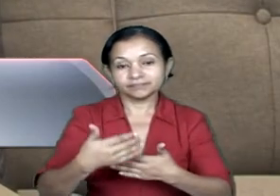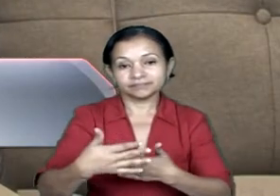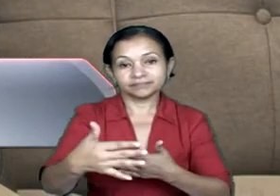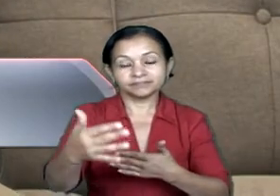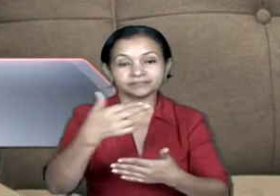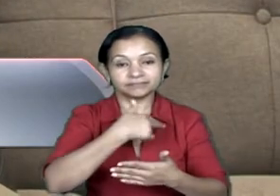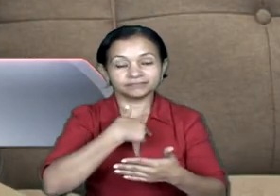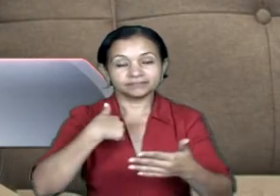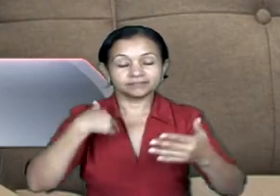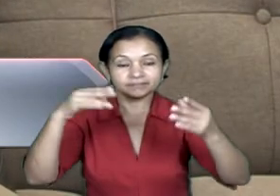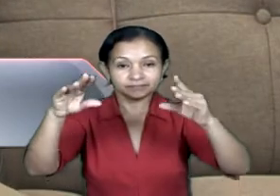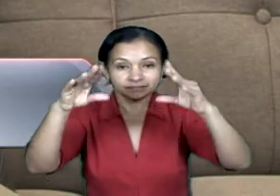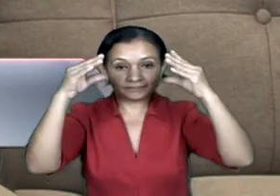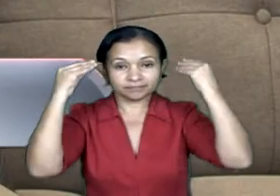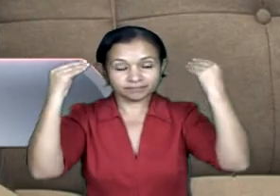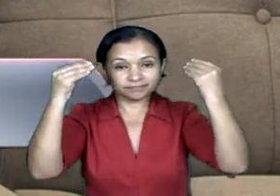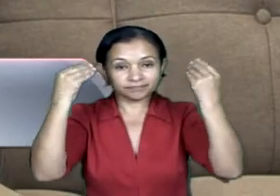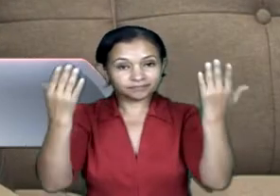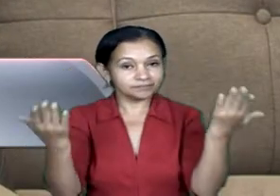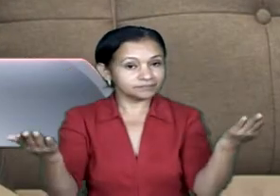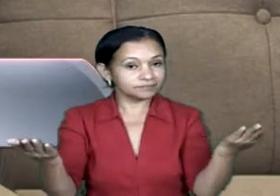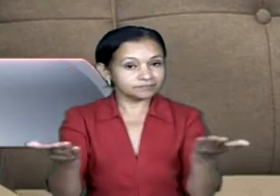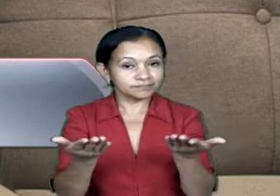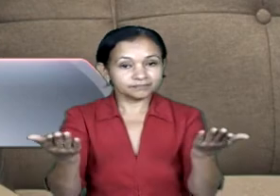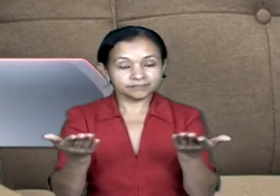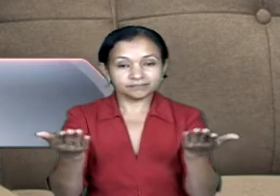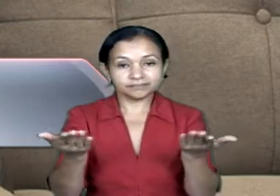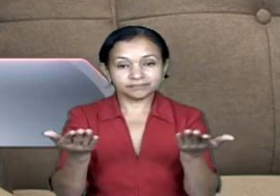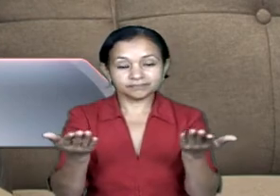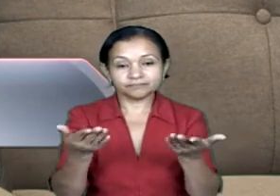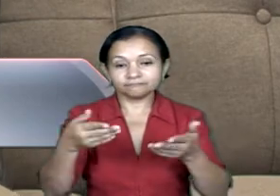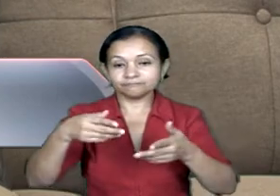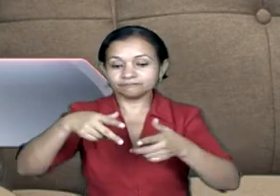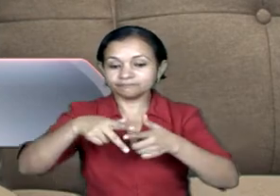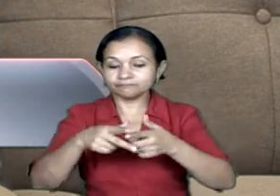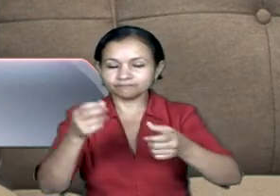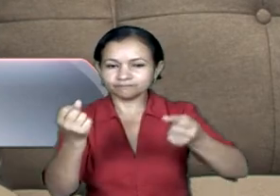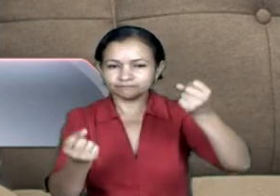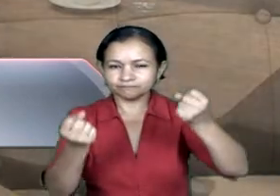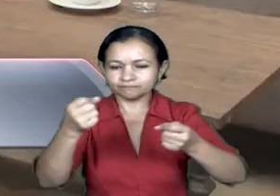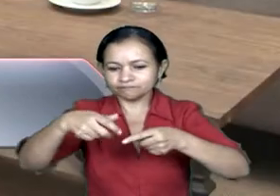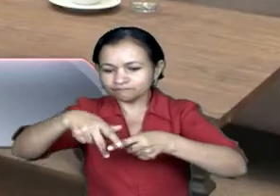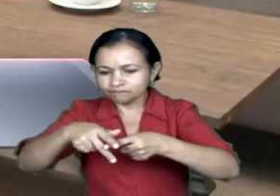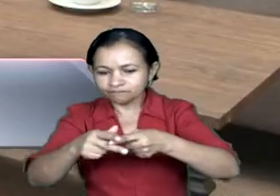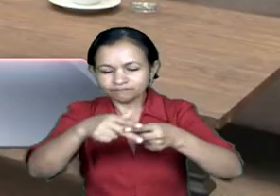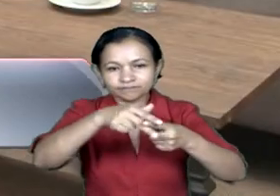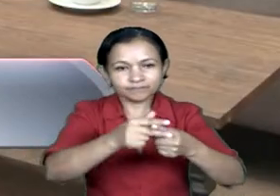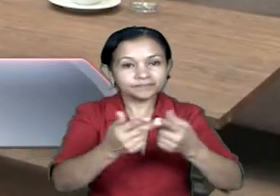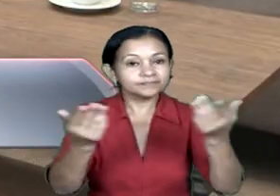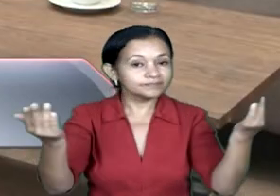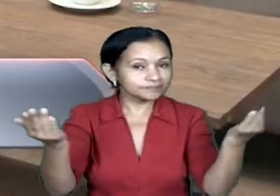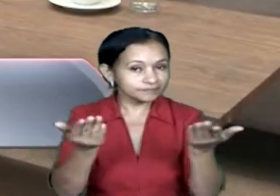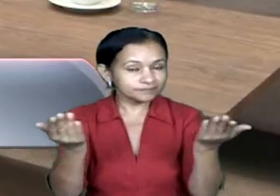En los cursos de como mecánica automotriz y